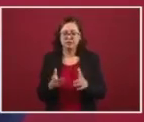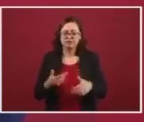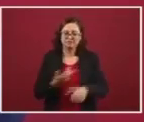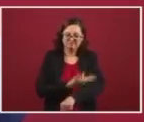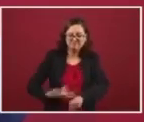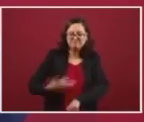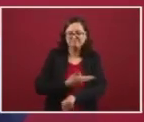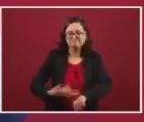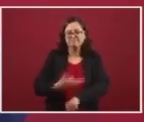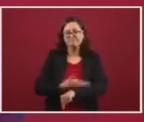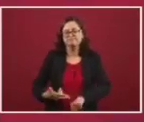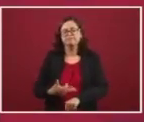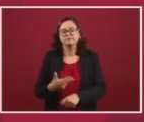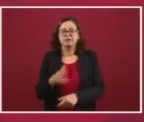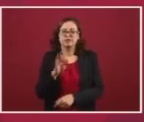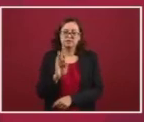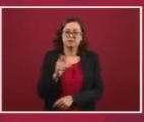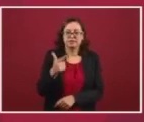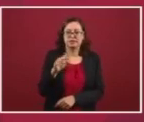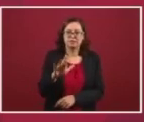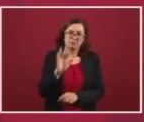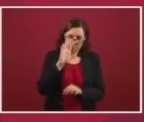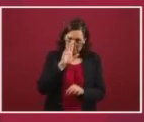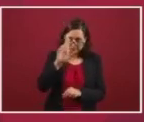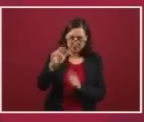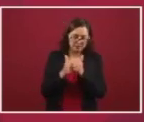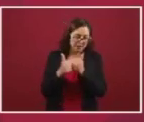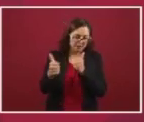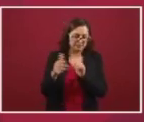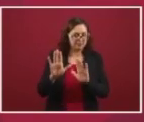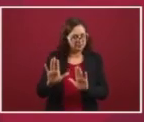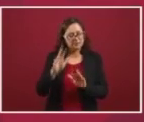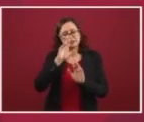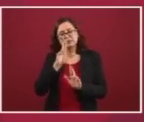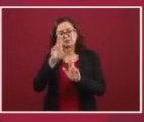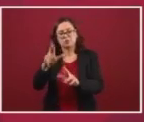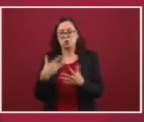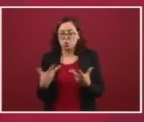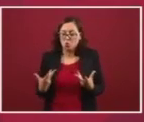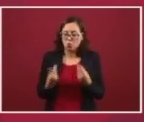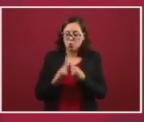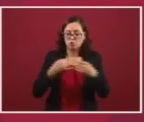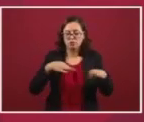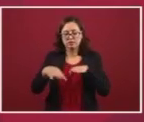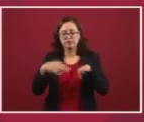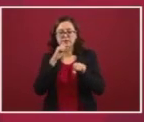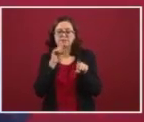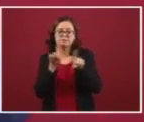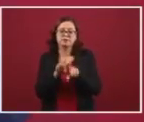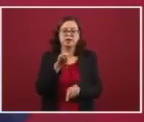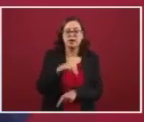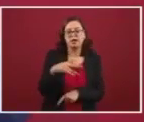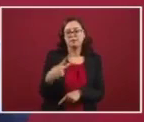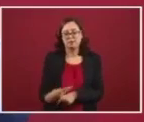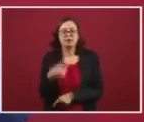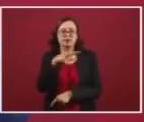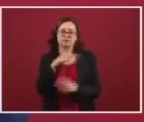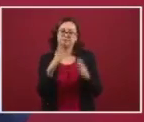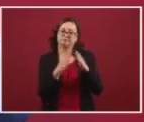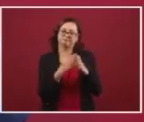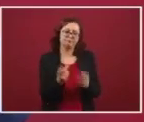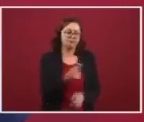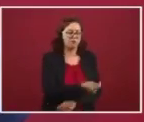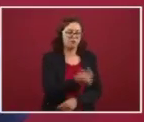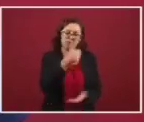con respeto a la autonomía de la Fiscalía. Estamos trabajando con la Fiscalía General de la República, con los ministerios públicos para el abandono de dichas